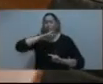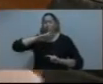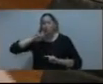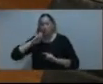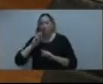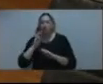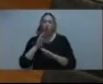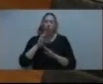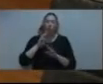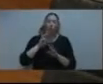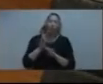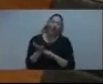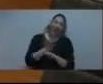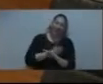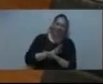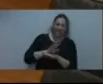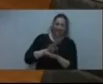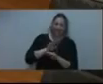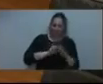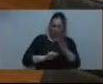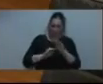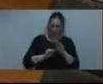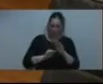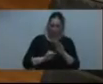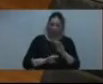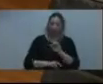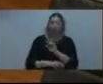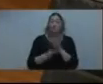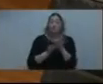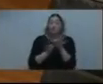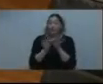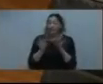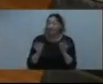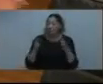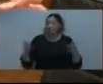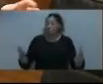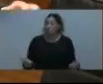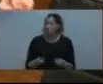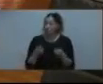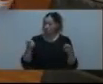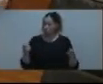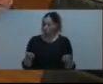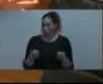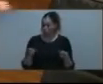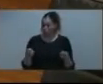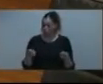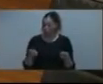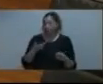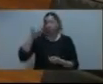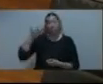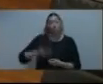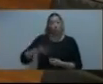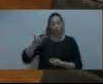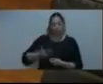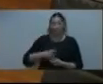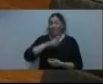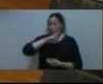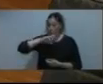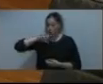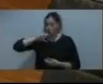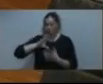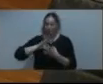preventiva. Y por lo que se refiere a las medidas de promoción, tan importante como la